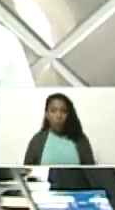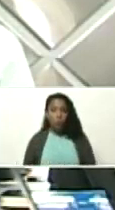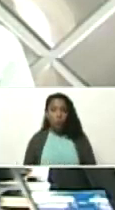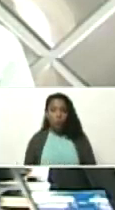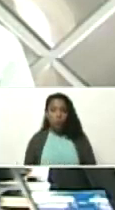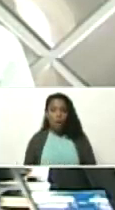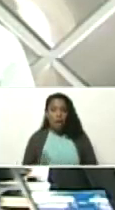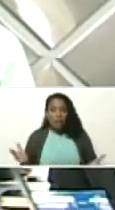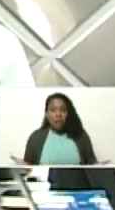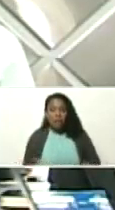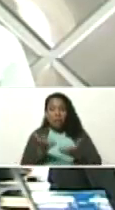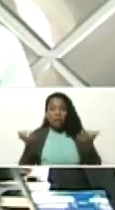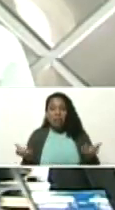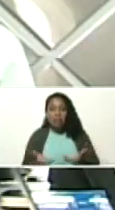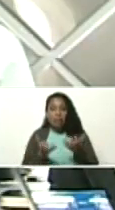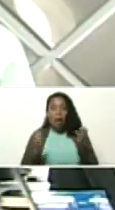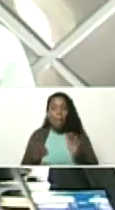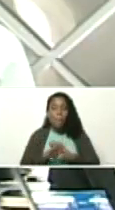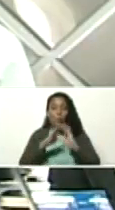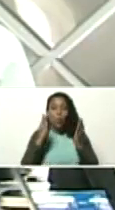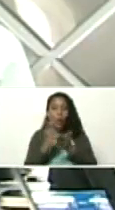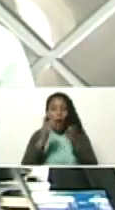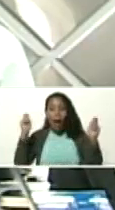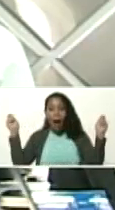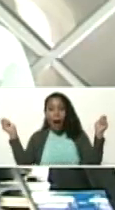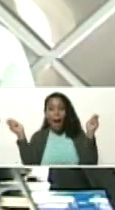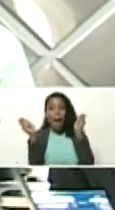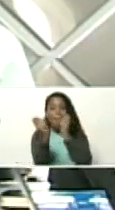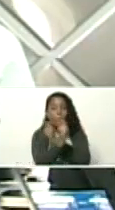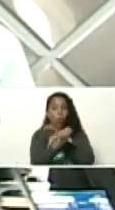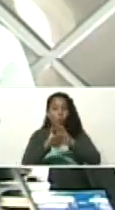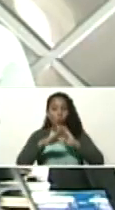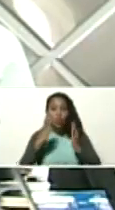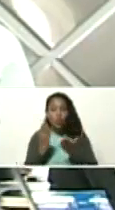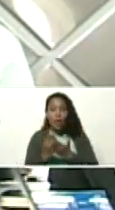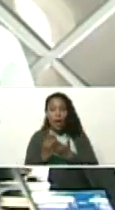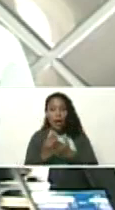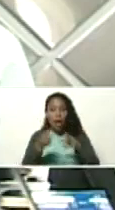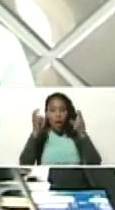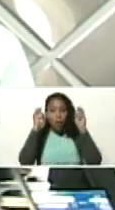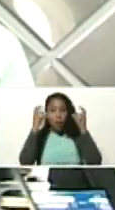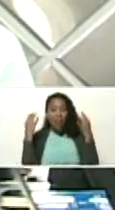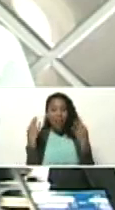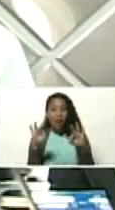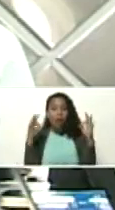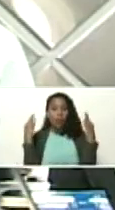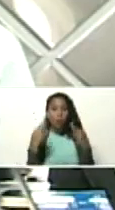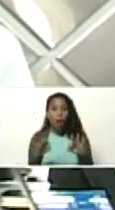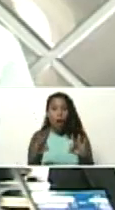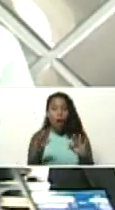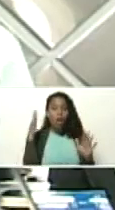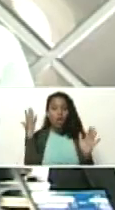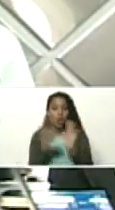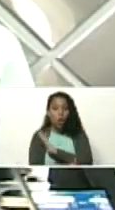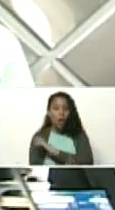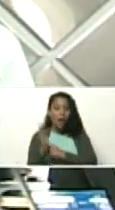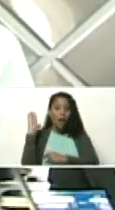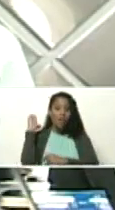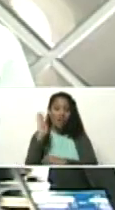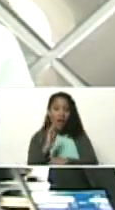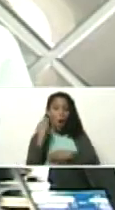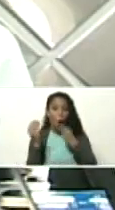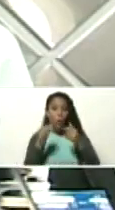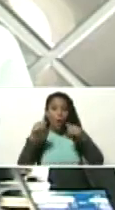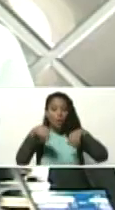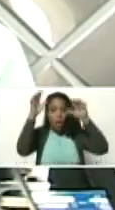el calentamiento global, el cambio climático y los fenómenos naturales sobrevenidos, como